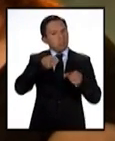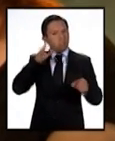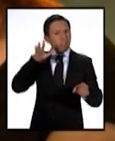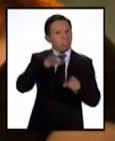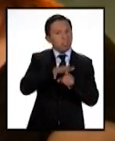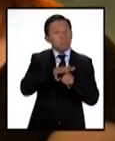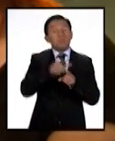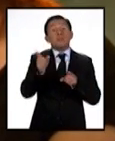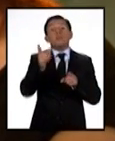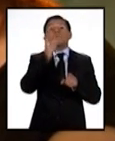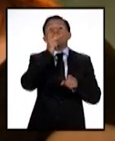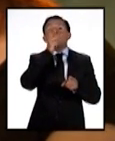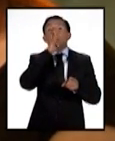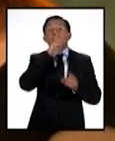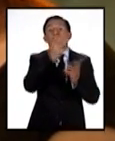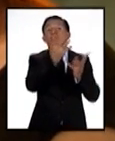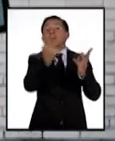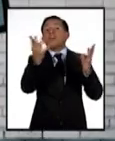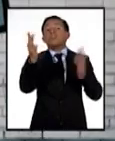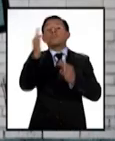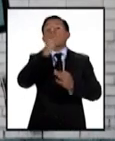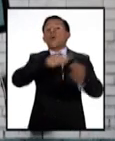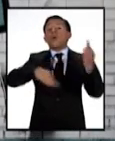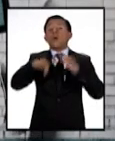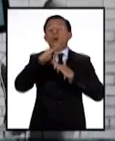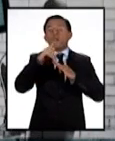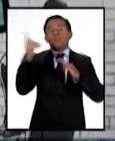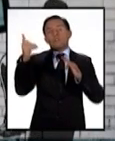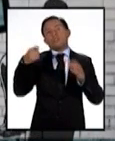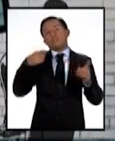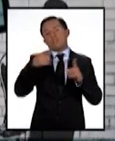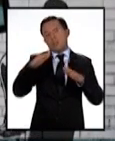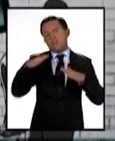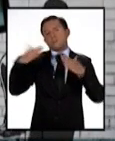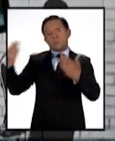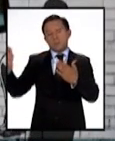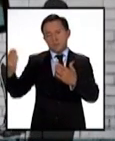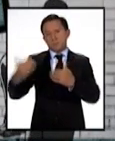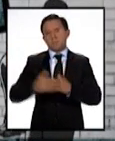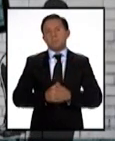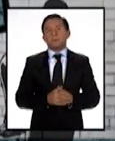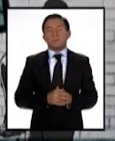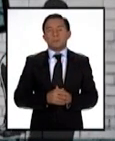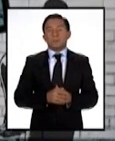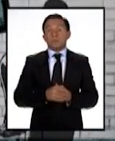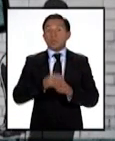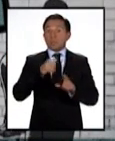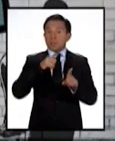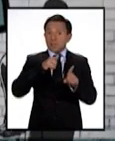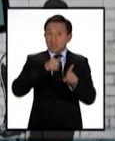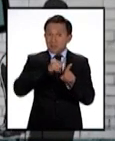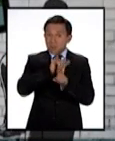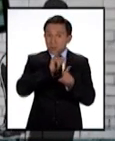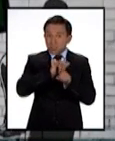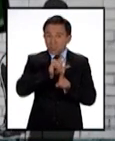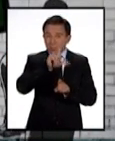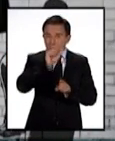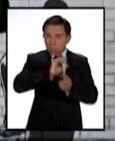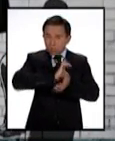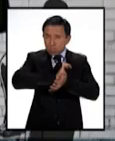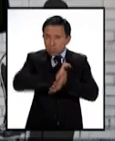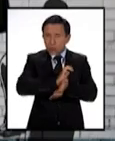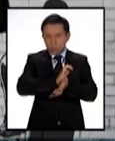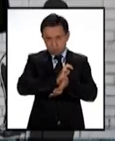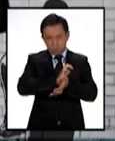los demás estaban trabajando afuera del aula. Frente al bullying, la extrema discriminación que representa, hay que encender focos